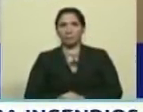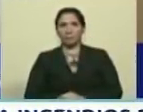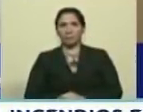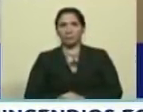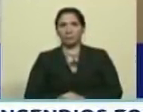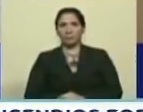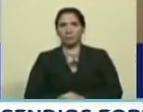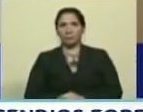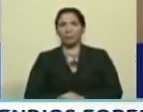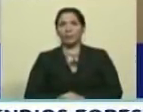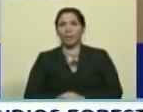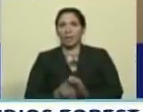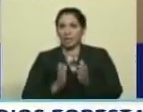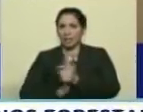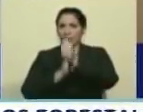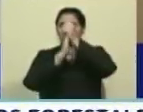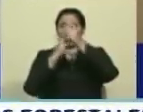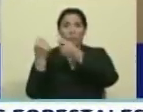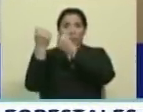liberarnos económicamente,